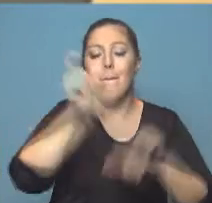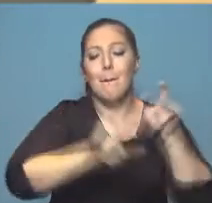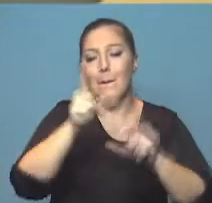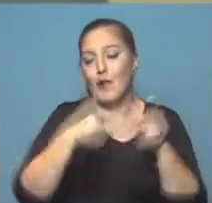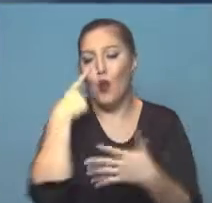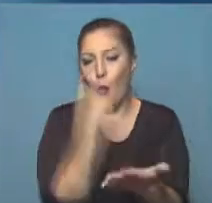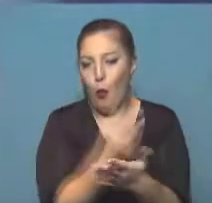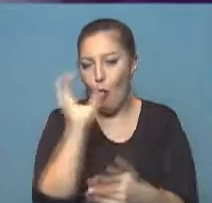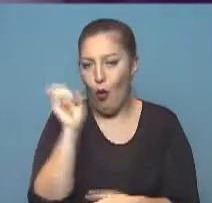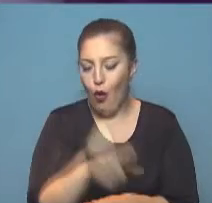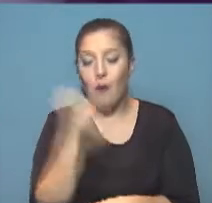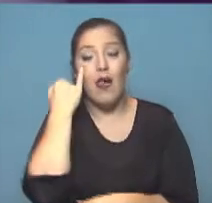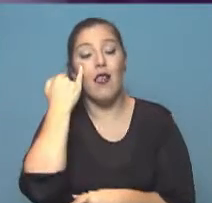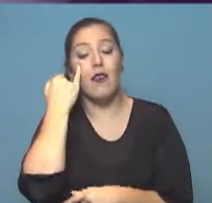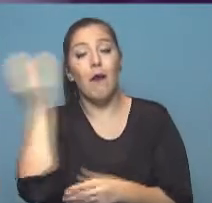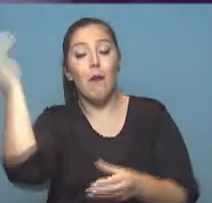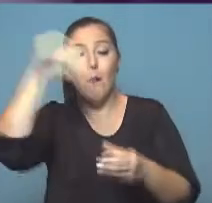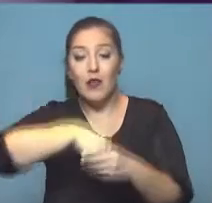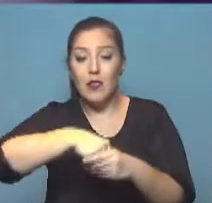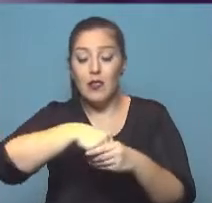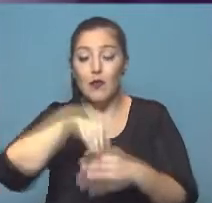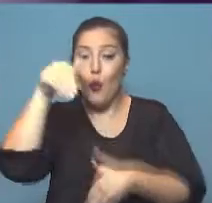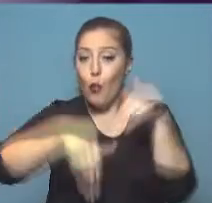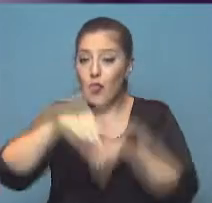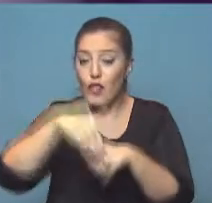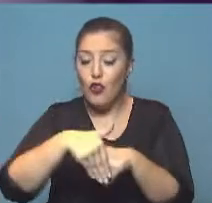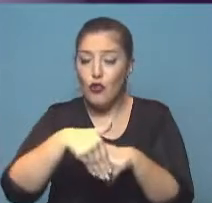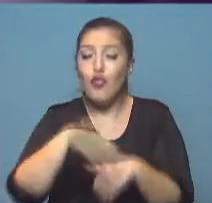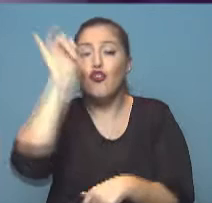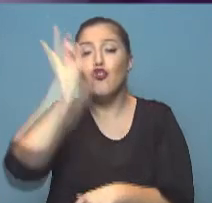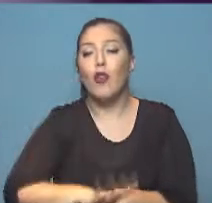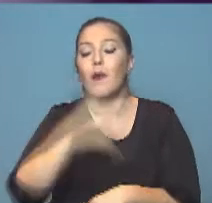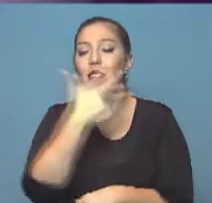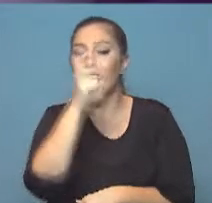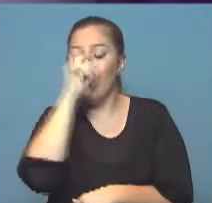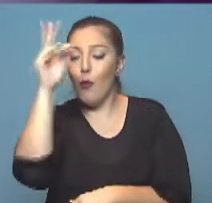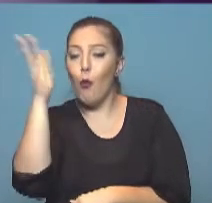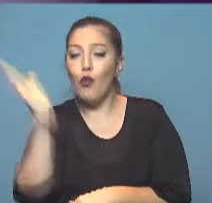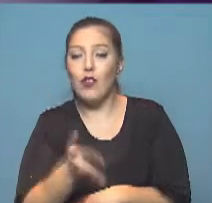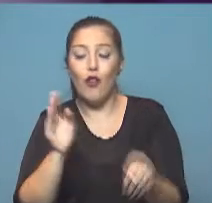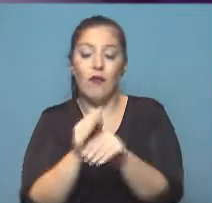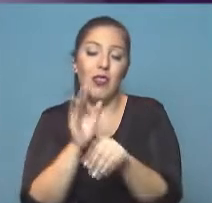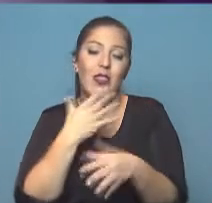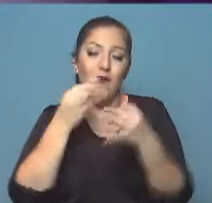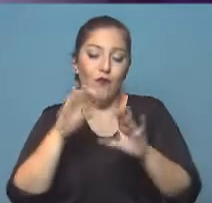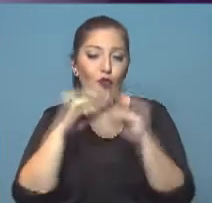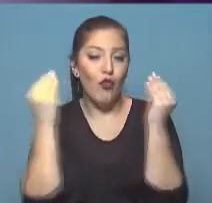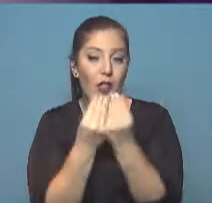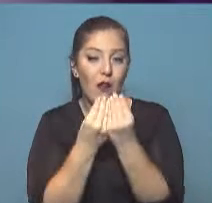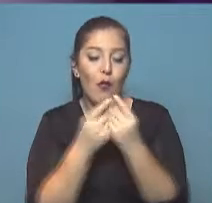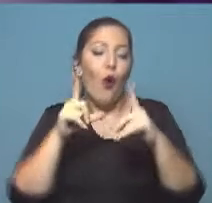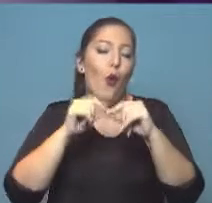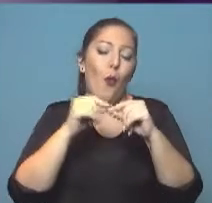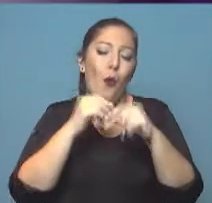población colombiana, mientras que la participación electoral apenas alcanzó un 37% del total de empadronados, cifra